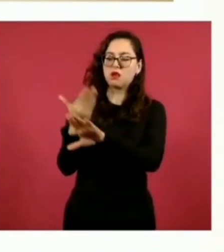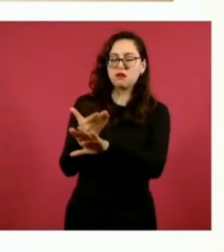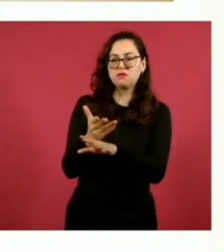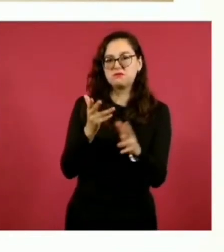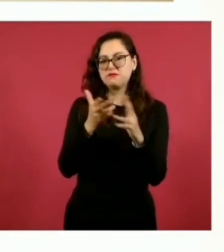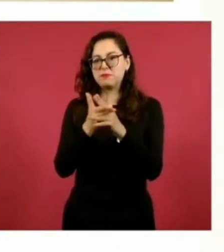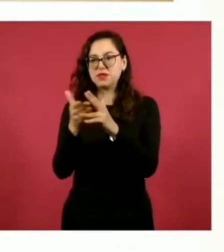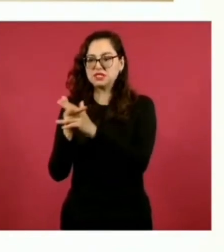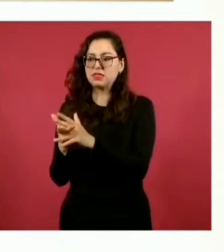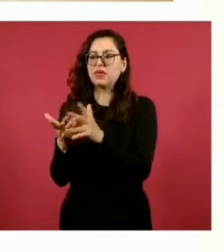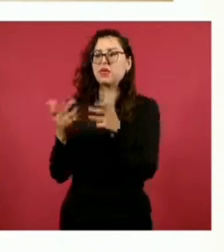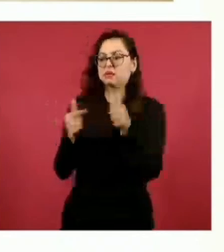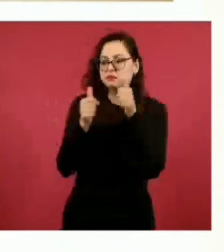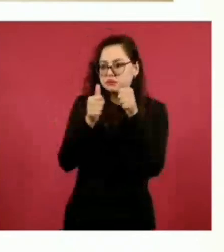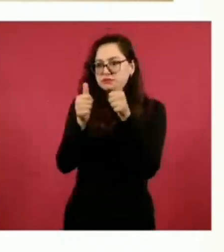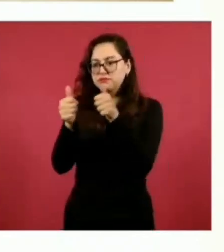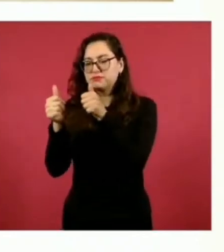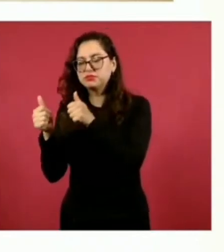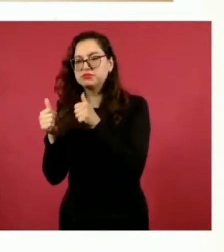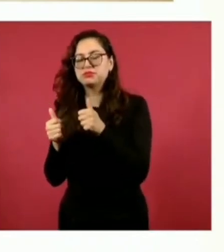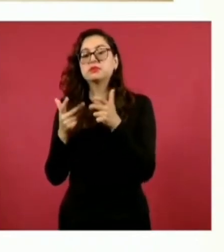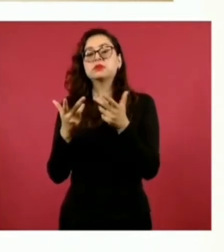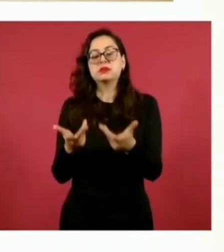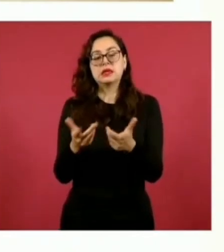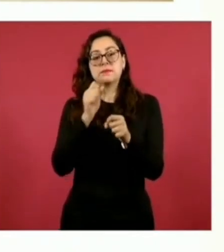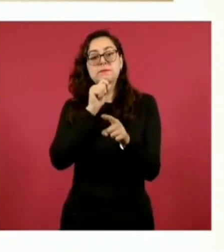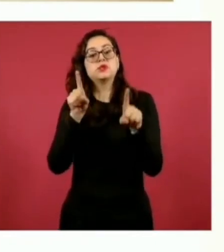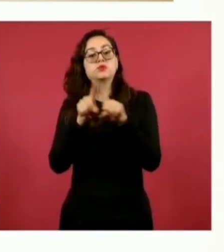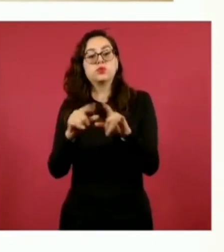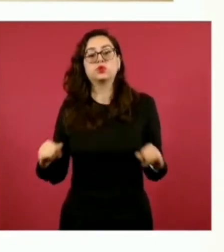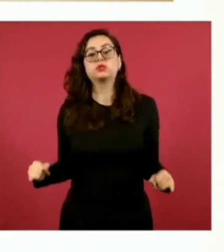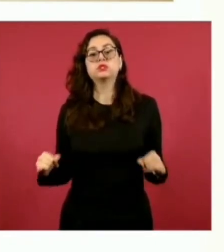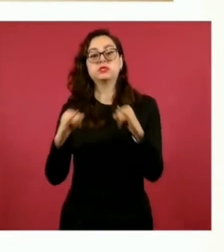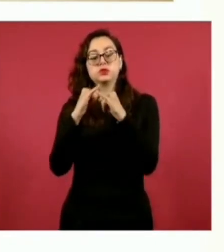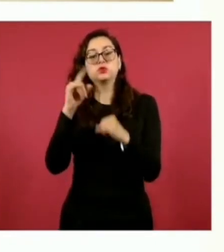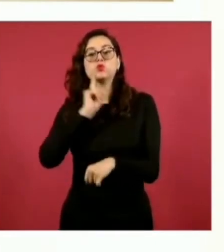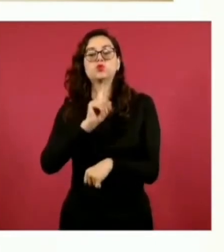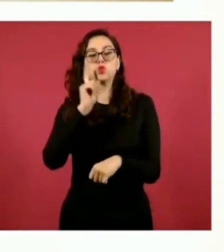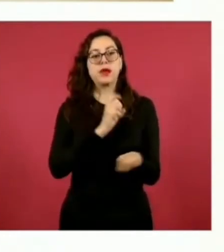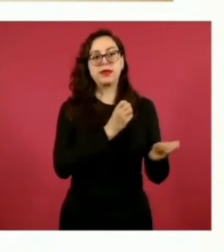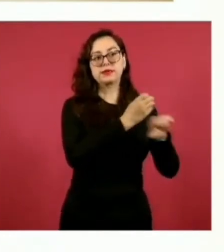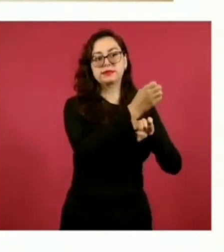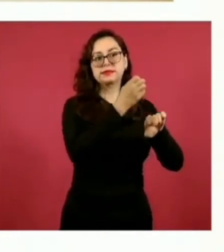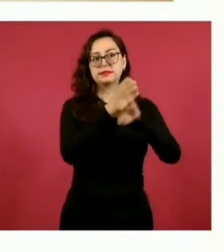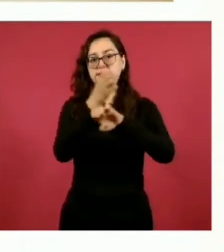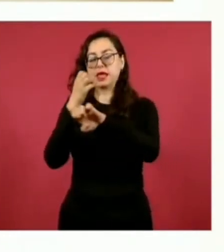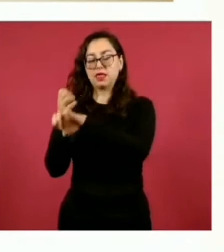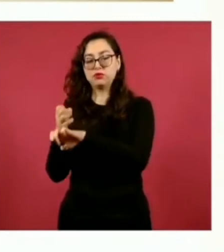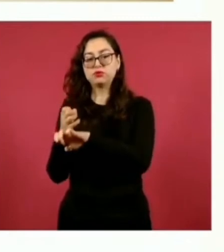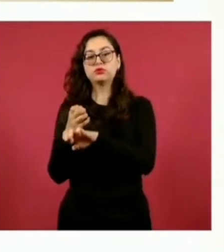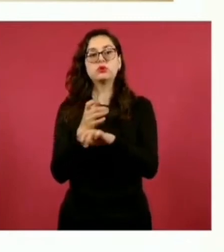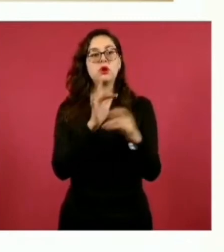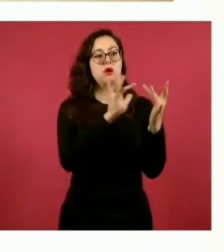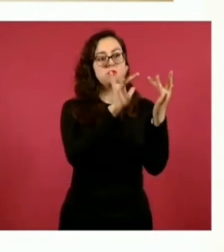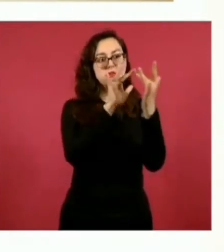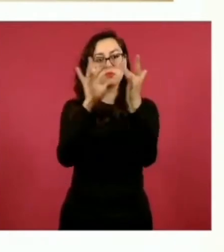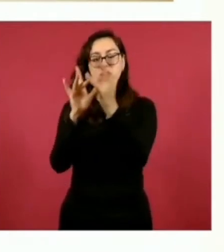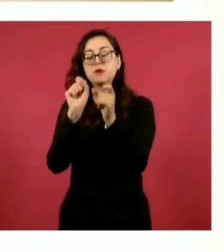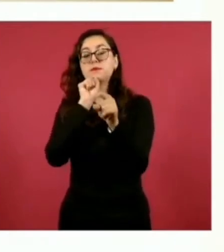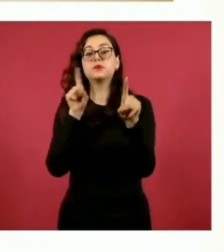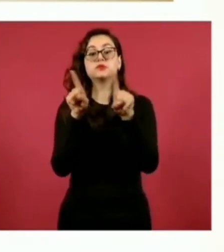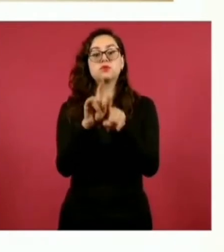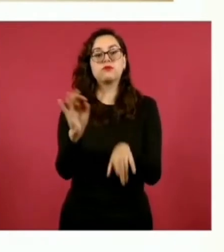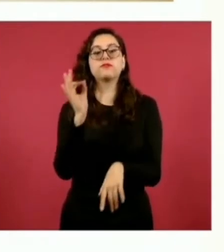que hemos seguido trabajando con los institutos de las mujeres de los estados así como con las fiscalías